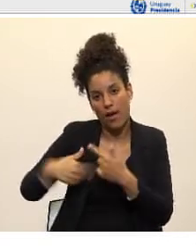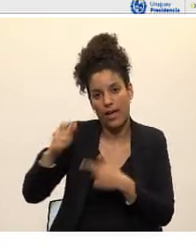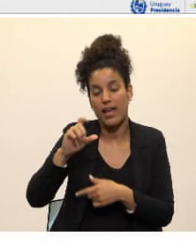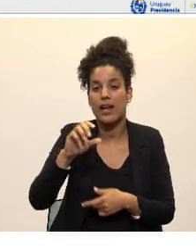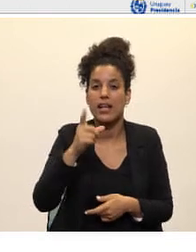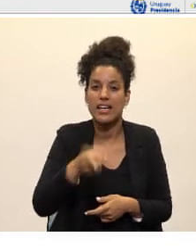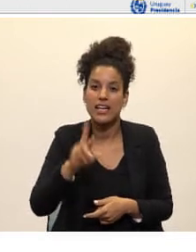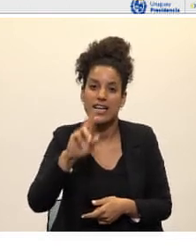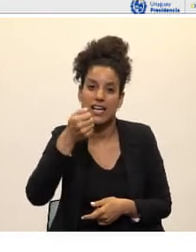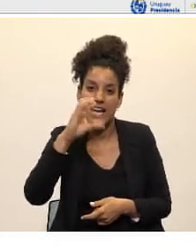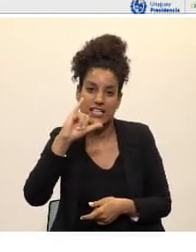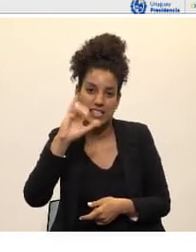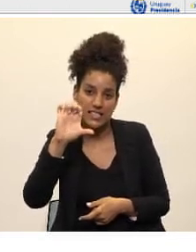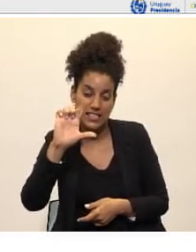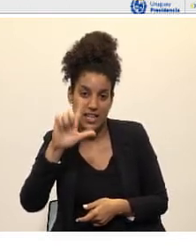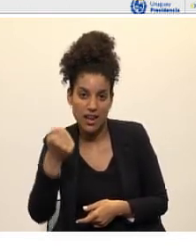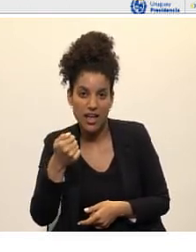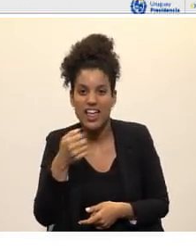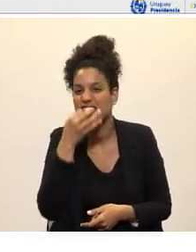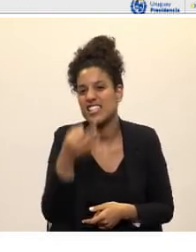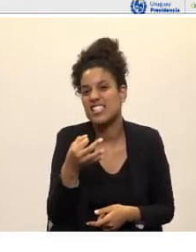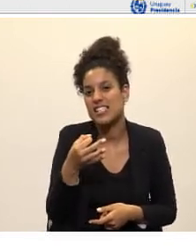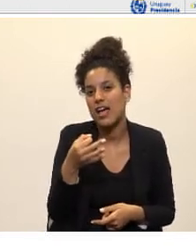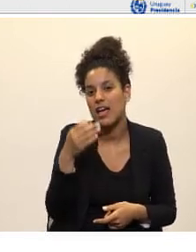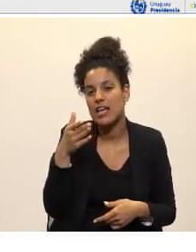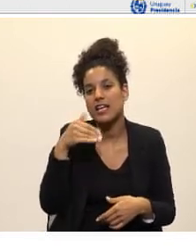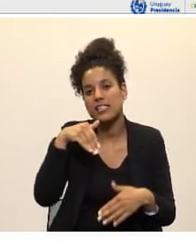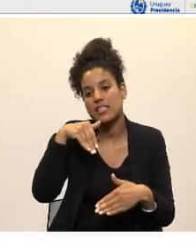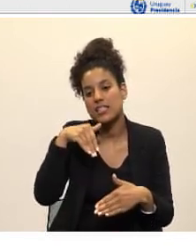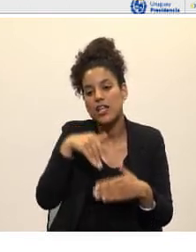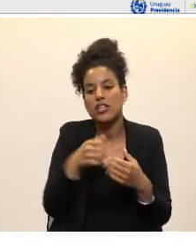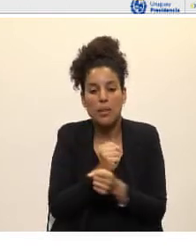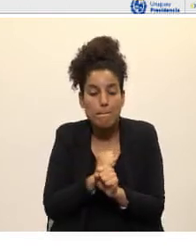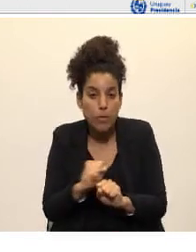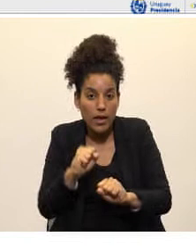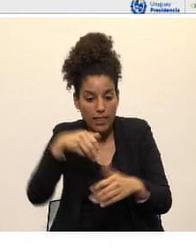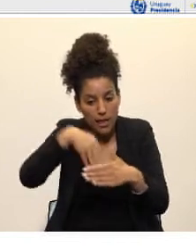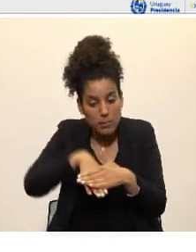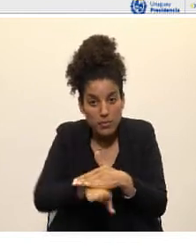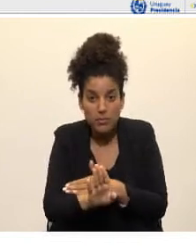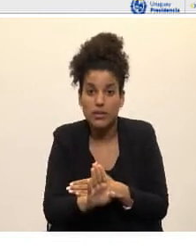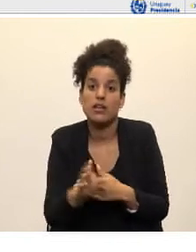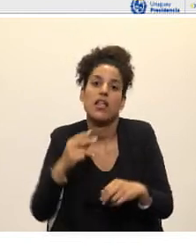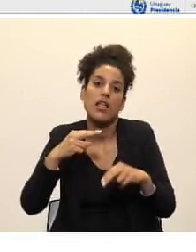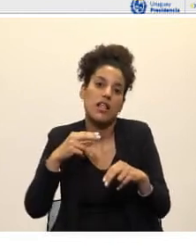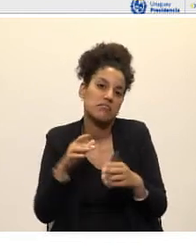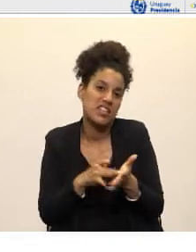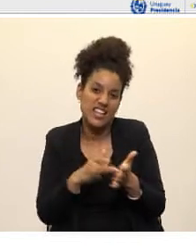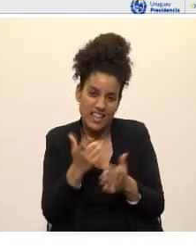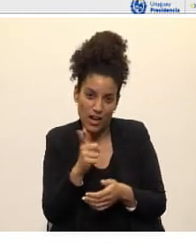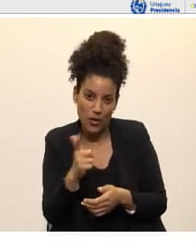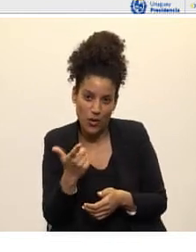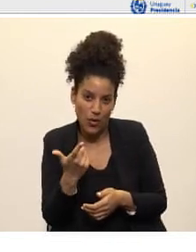puede imprimir no es un contenido digital, sigue siendo actual y sigue siendo un indicador de lo